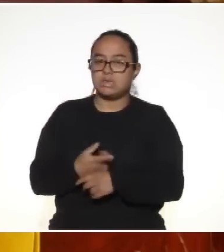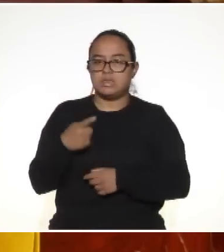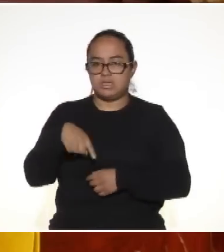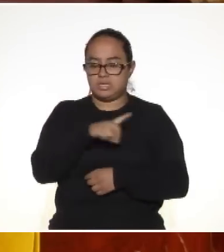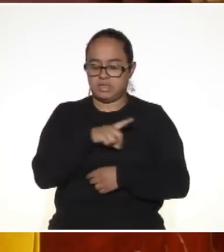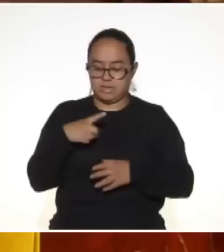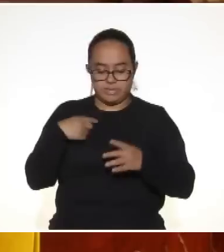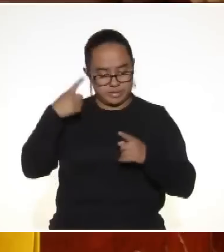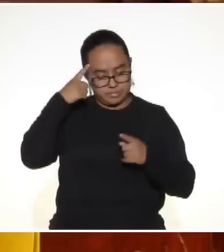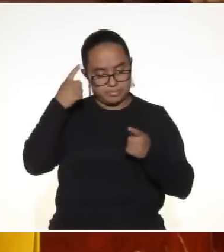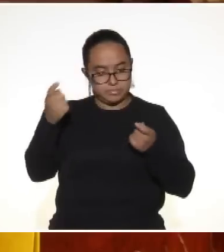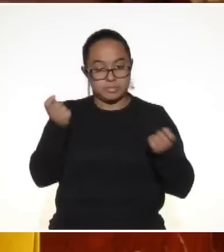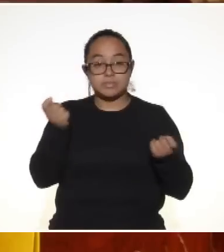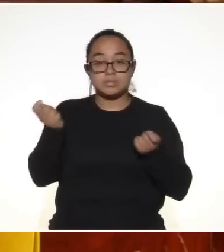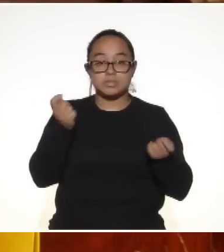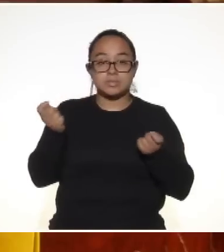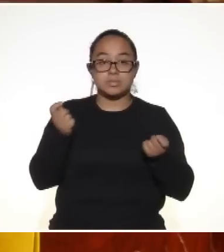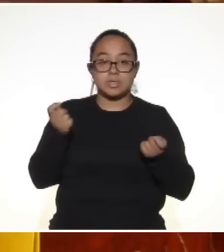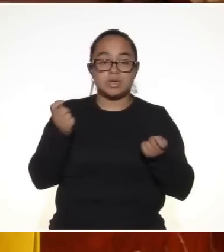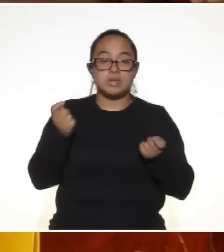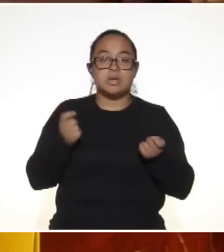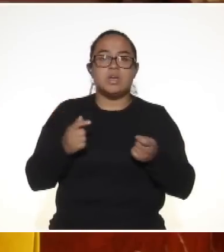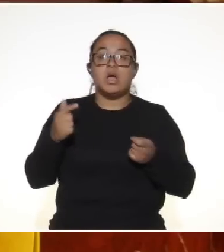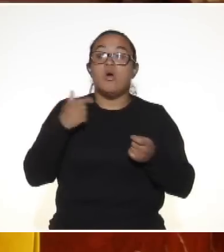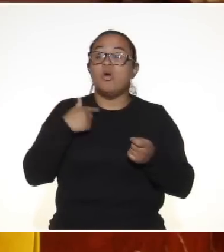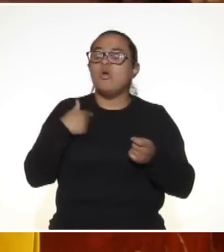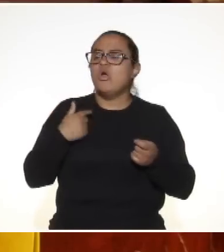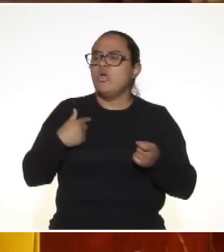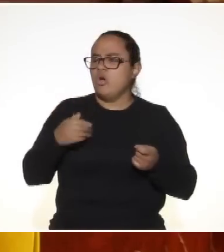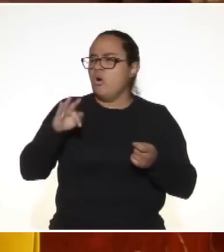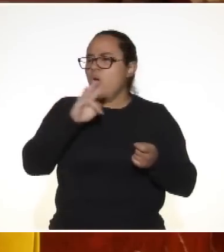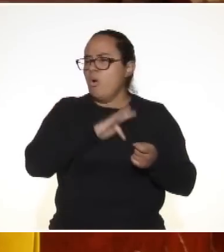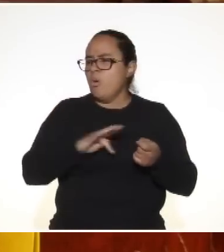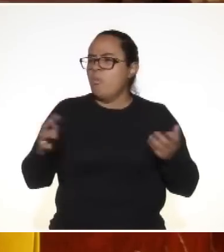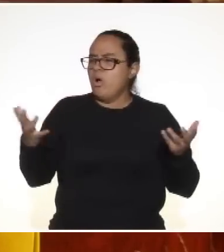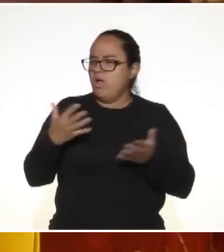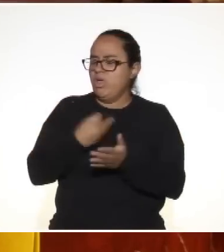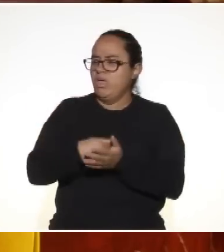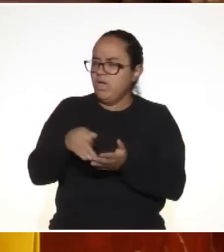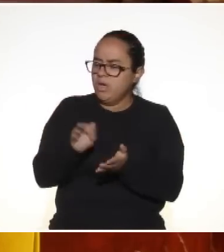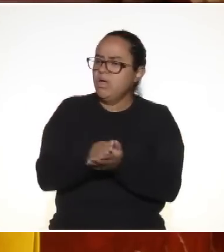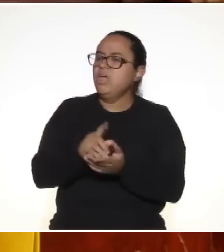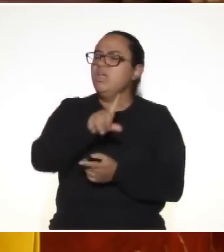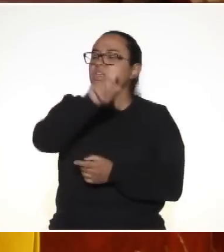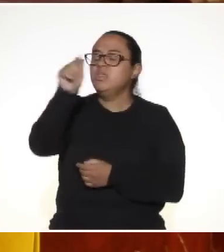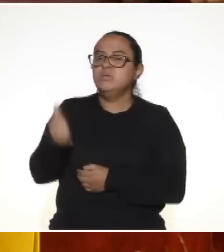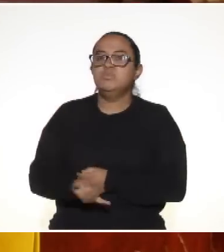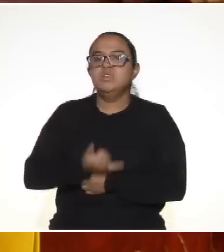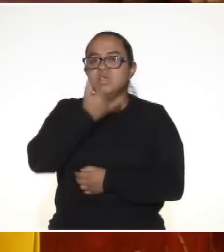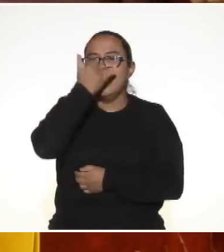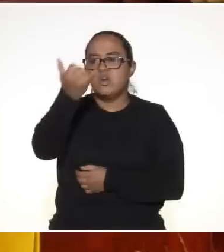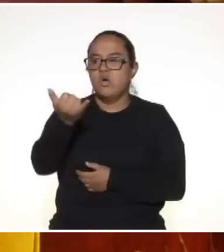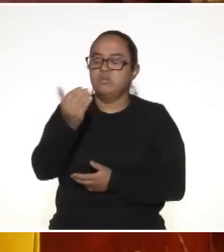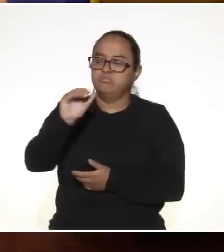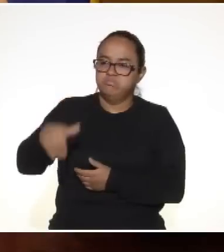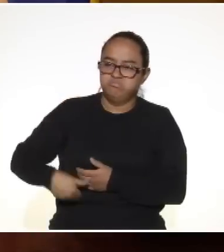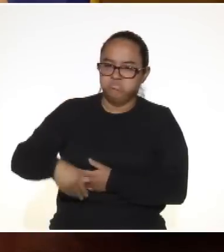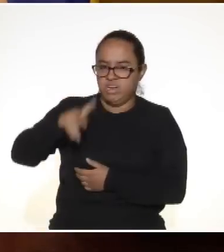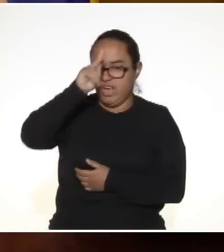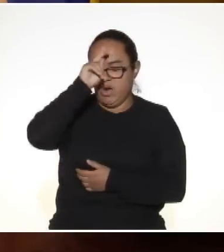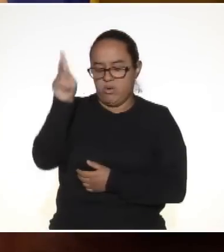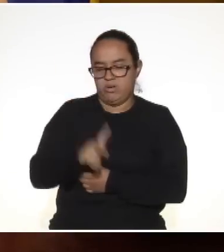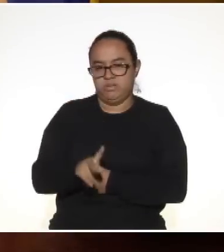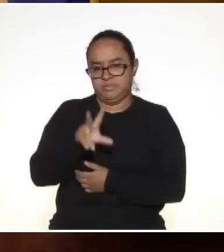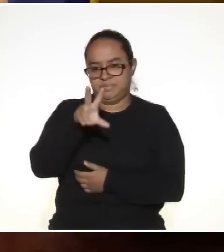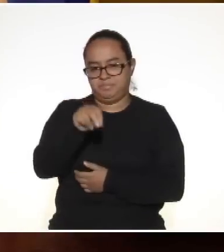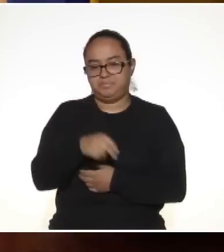cabeza fría. No nos tenemos que convertir nosotros en la segunda, tercera, cuarta o quinta víctima. Tener muy claro